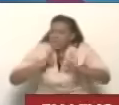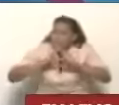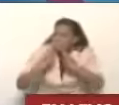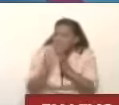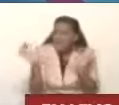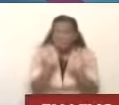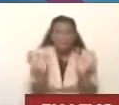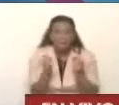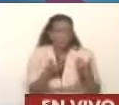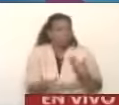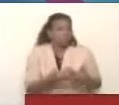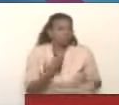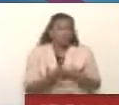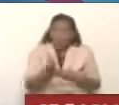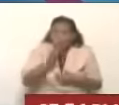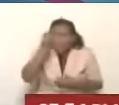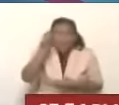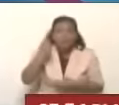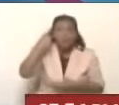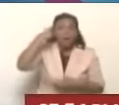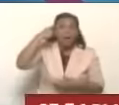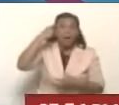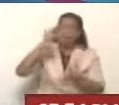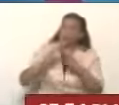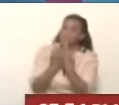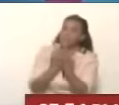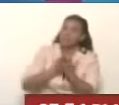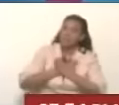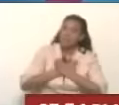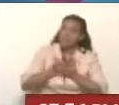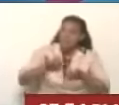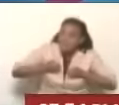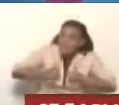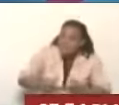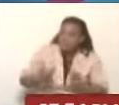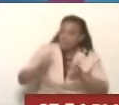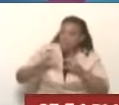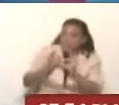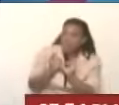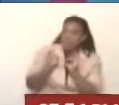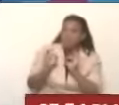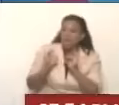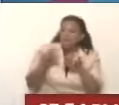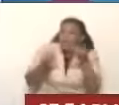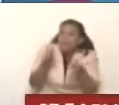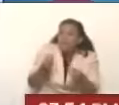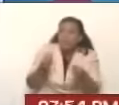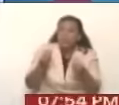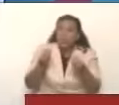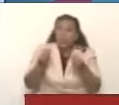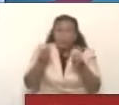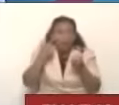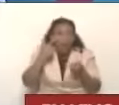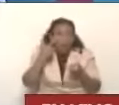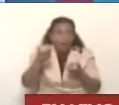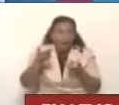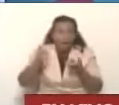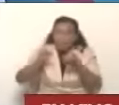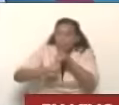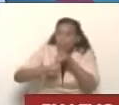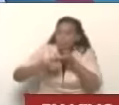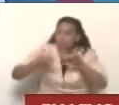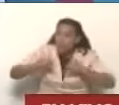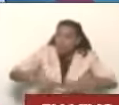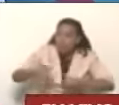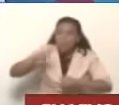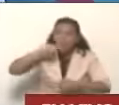pensaron en su familia. Porque todo lo que uno hace, uno lo primero que piensa es lo que viene atrás. ¿Qué le dejo a este niño? ¿Qué le dejo a esta niña? ¿Qué le dejo a los hijos,